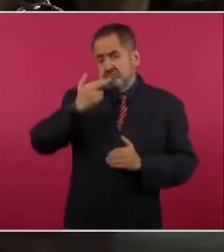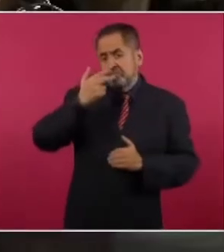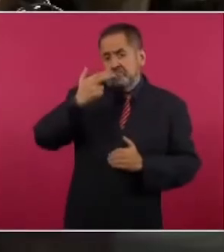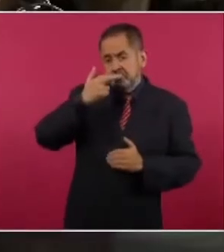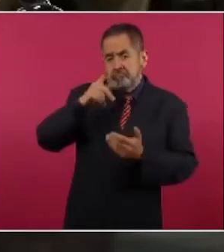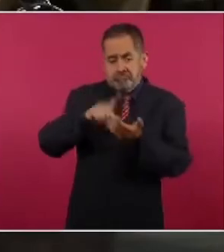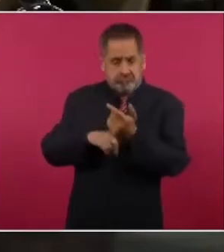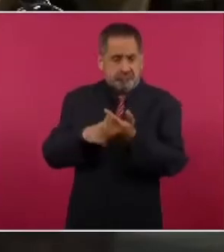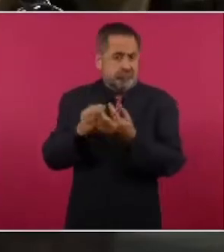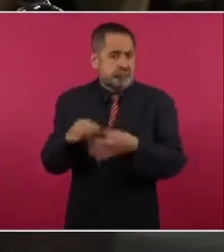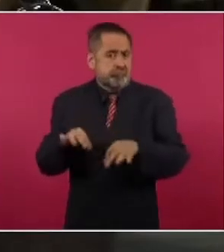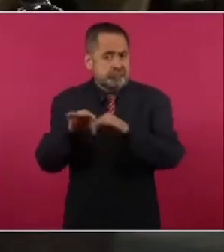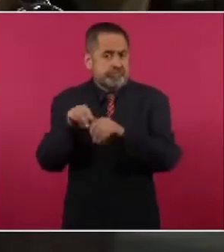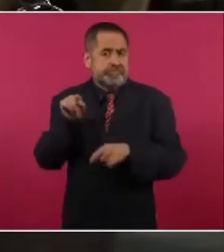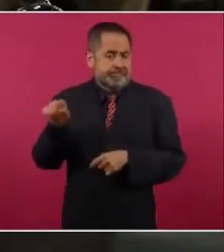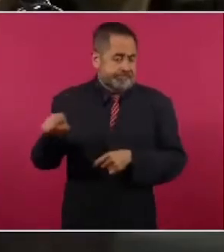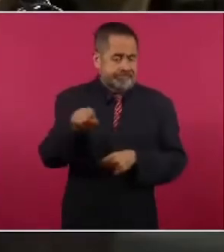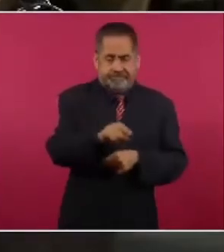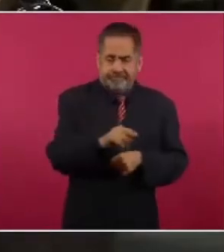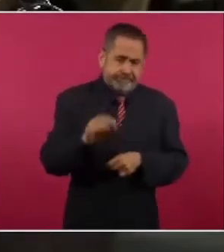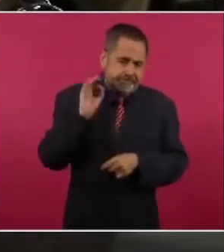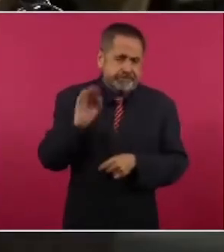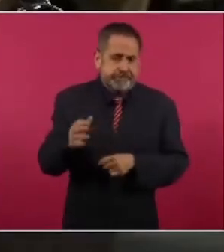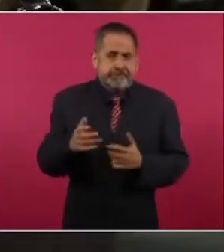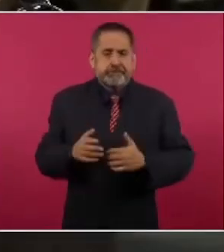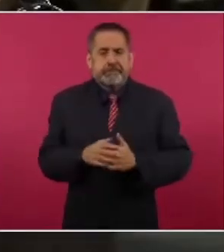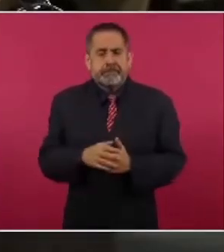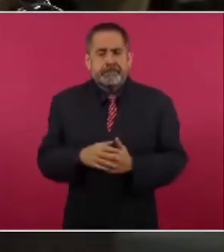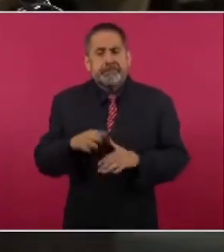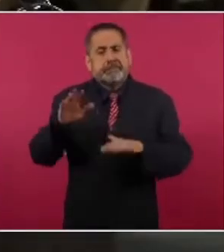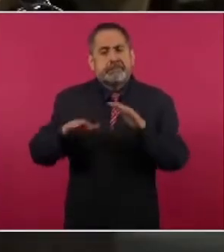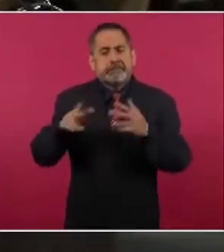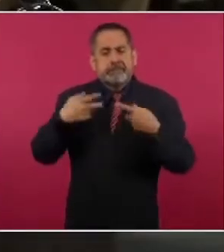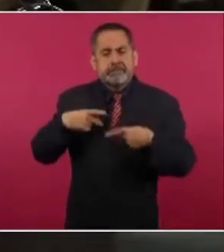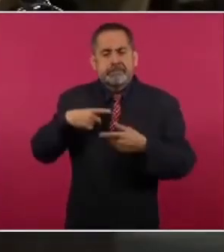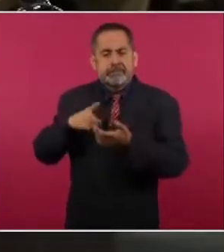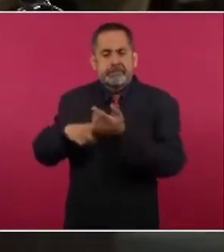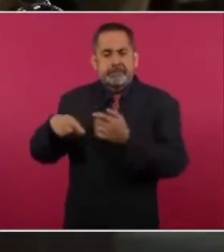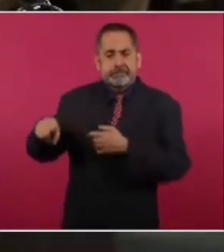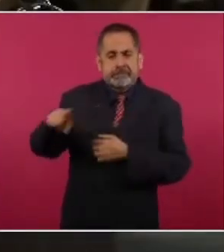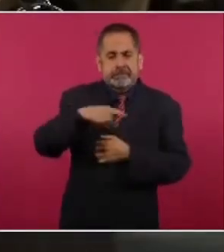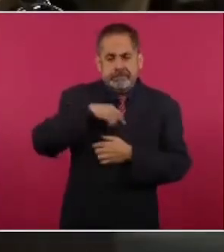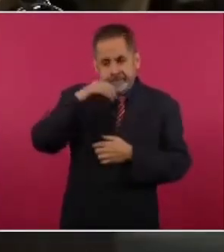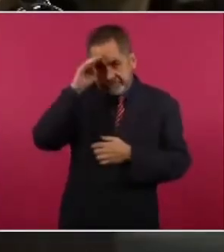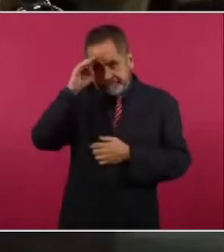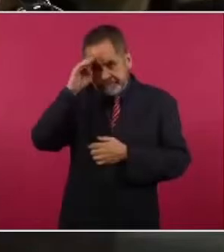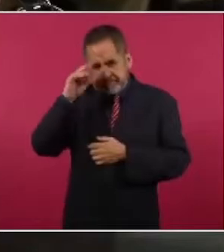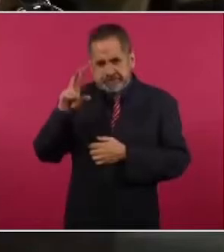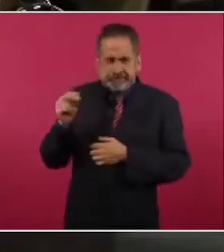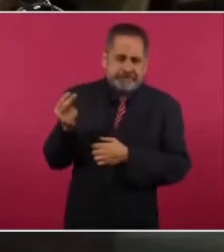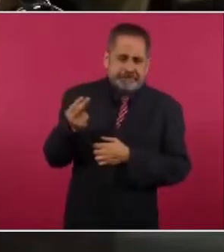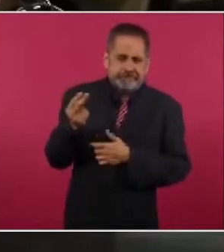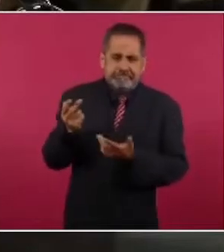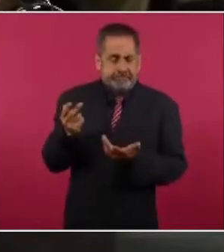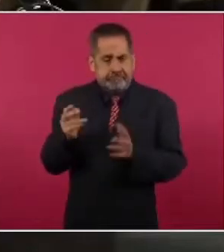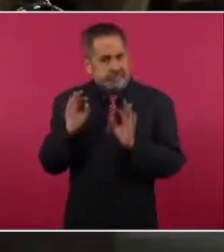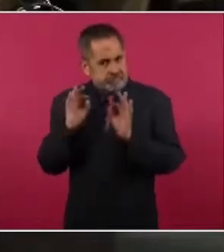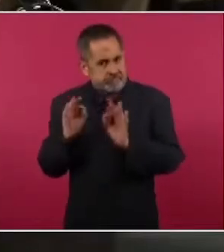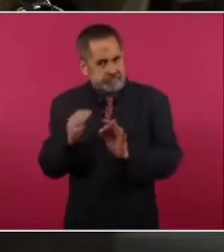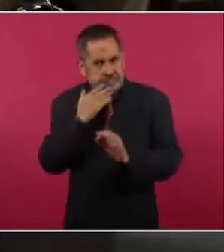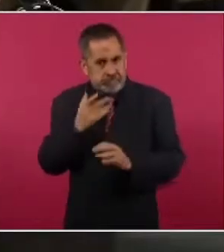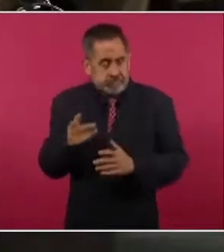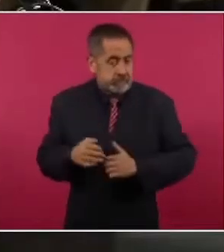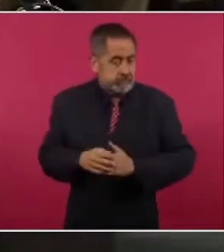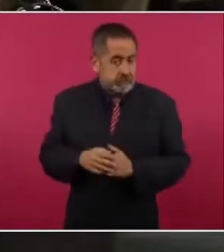estándares y a veces las personas consideran que no tienen la utilidad que deberían.